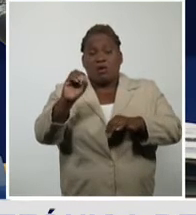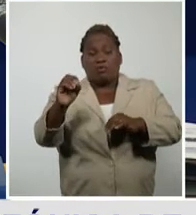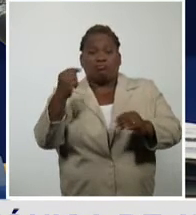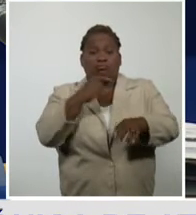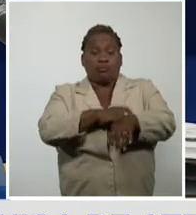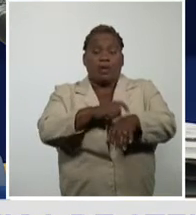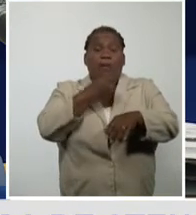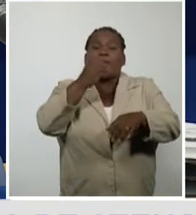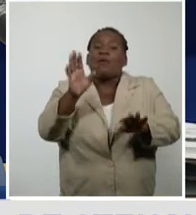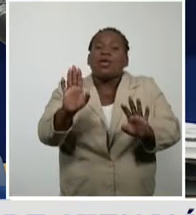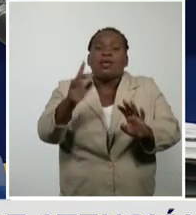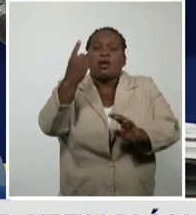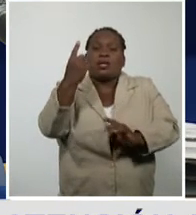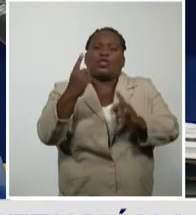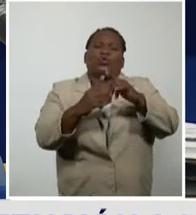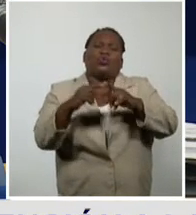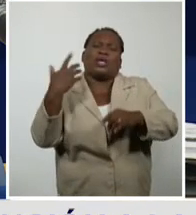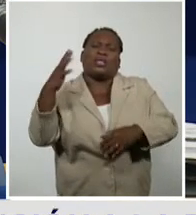turista.